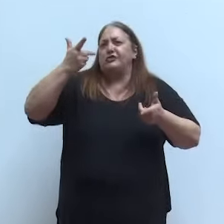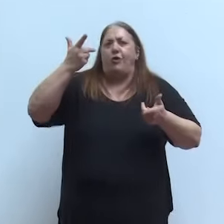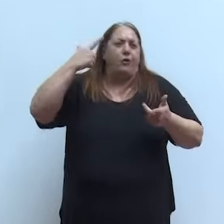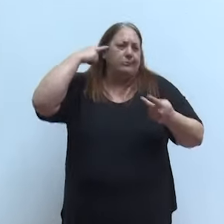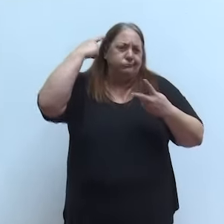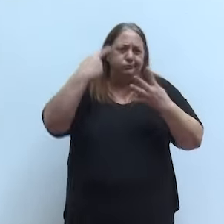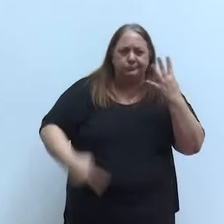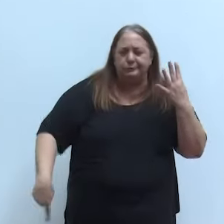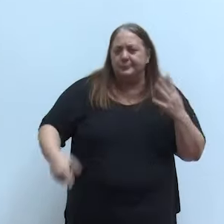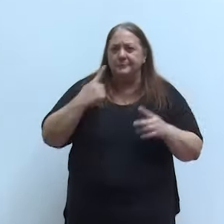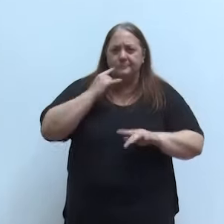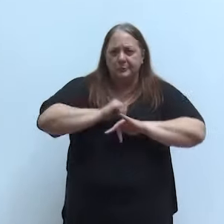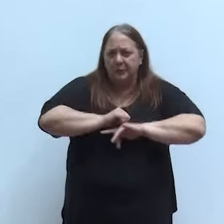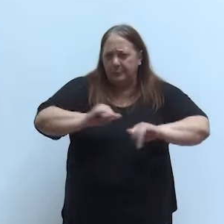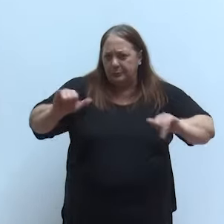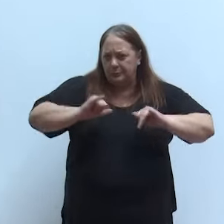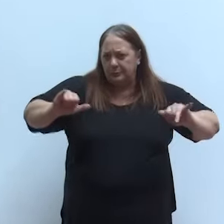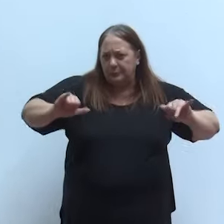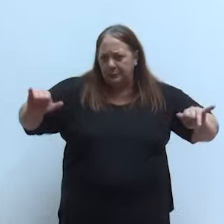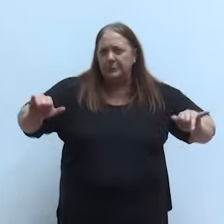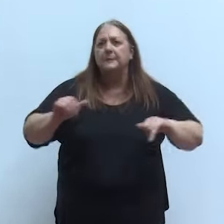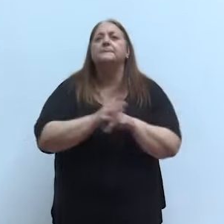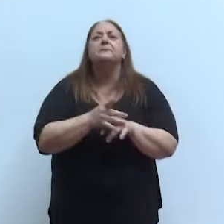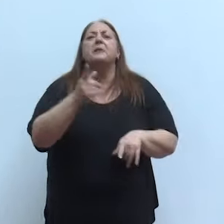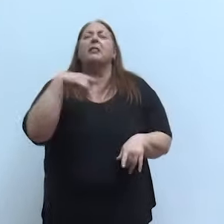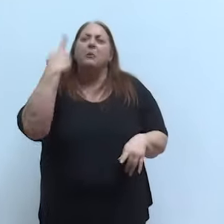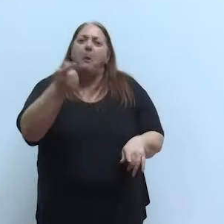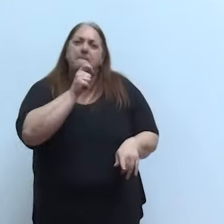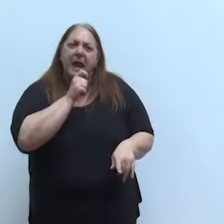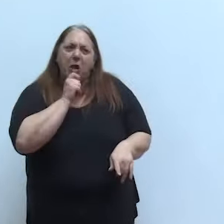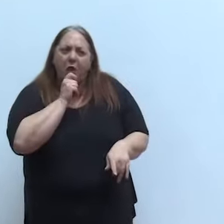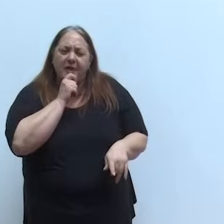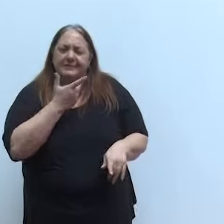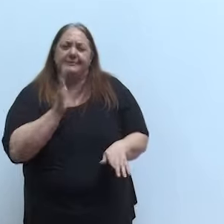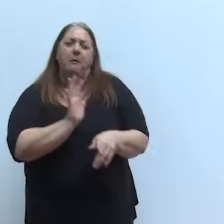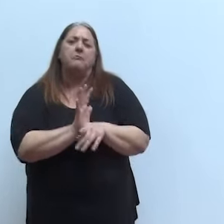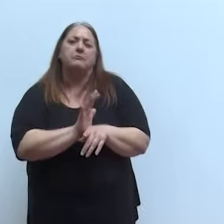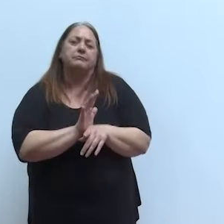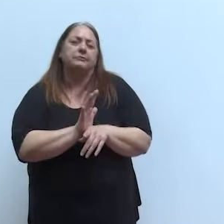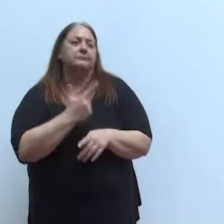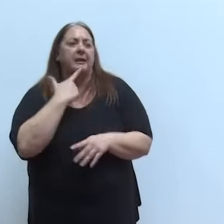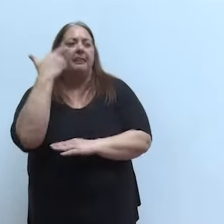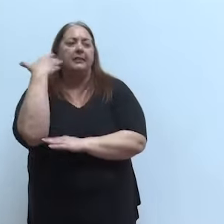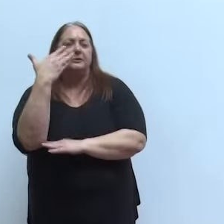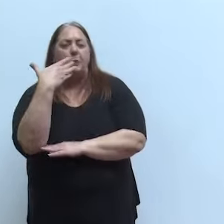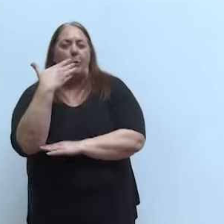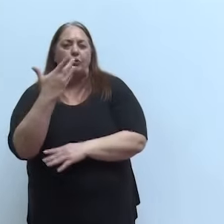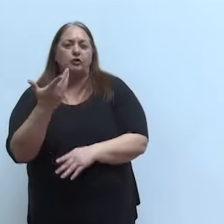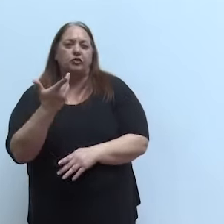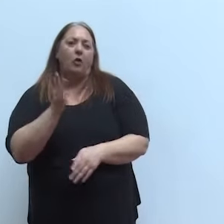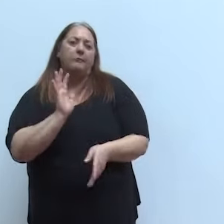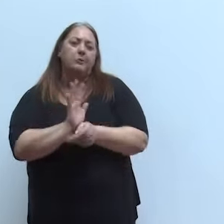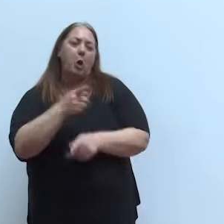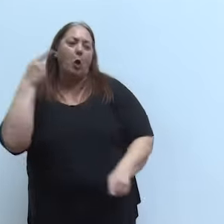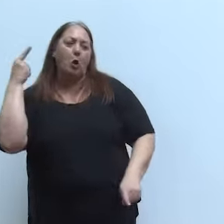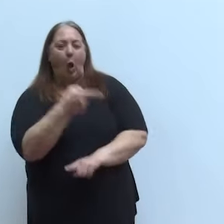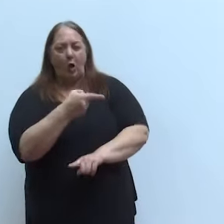Pero podemos ver como muchos de esos de esos periodistas marginales con un discurso claramente facho Yo diría que es un